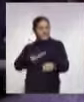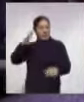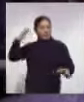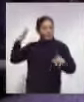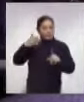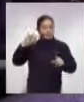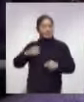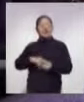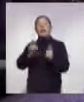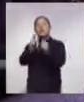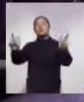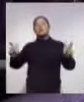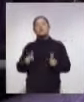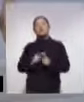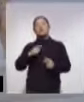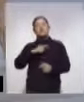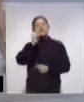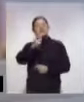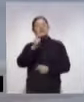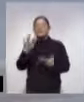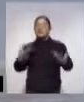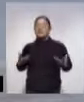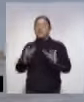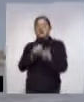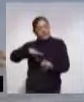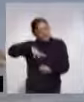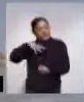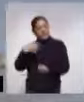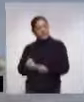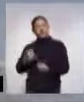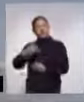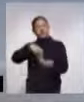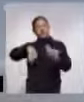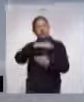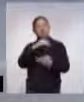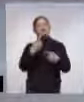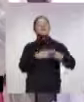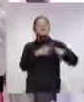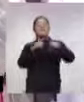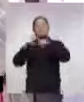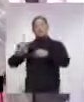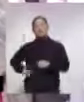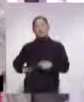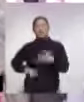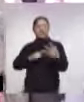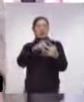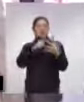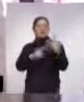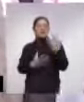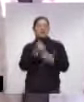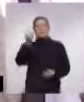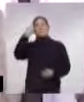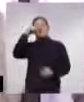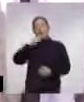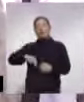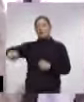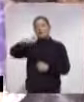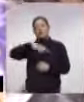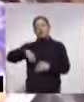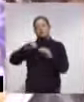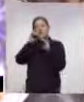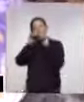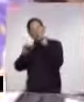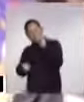grupo multidisciplinario es el reflejo de un esfuerzo conjunto y estructurado entre los distintos órdenes de gobierno para reducir los factores de riesgo a los que